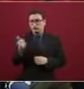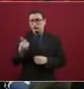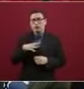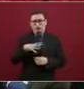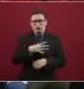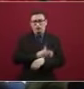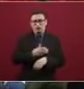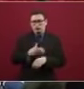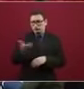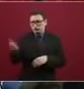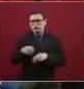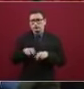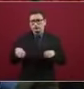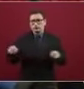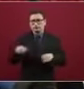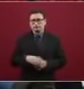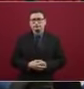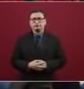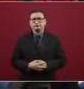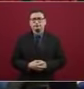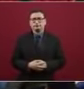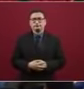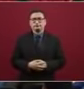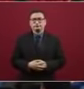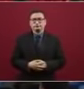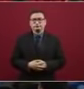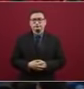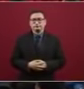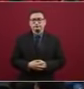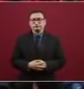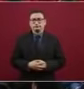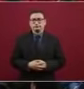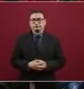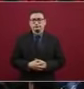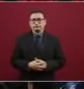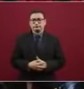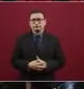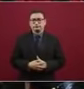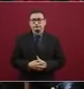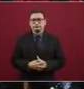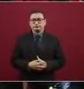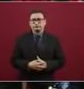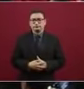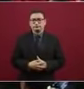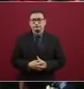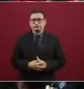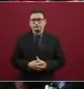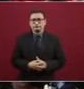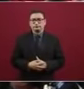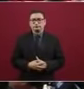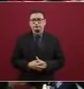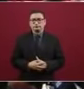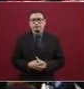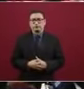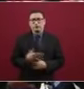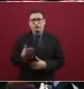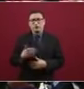también el resto de los compañeros integrantes de la coordinación